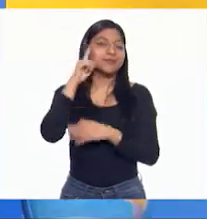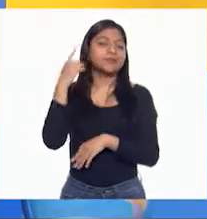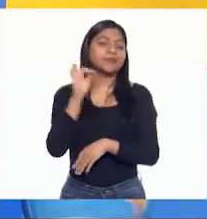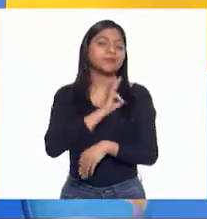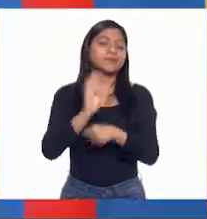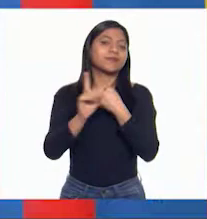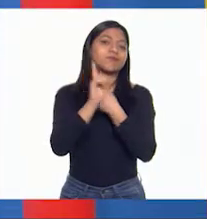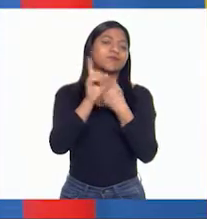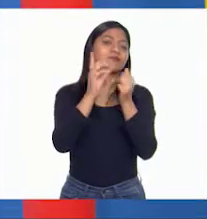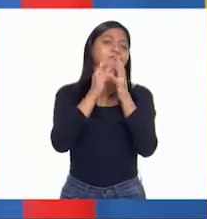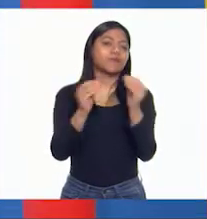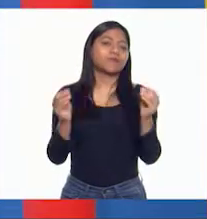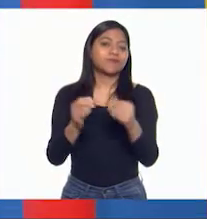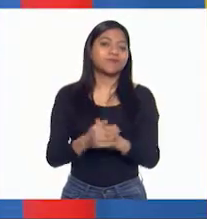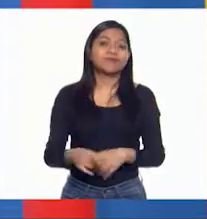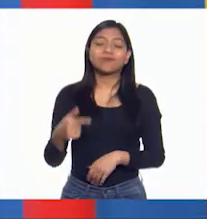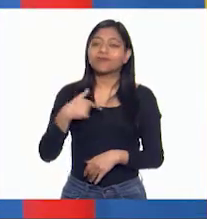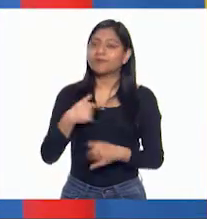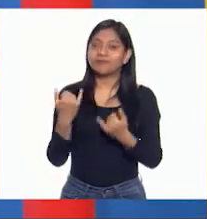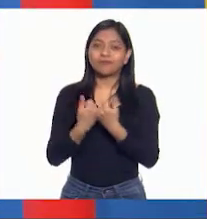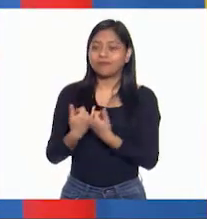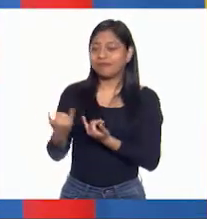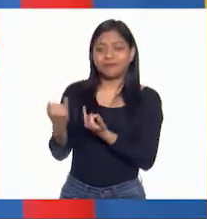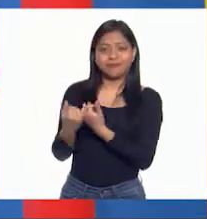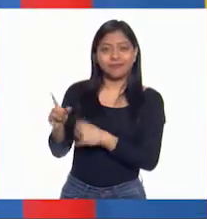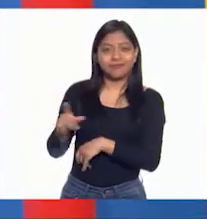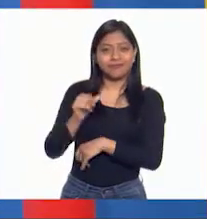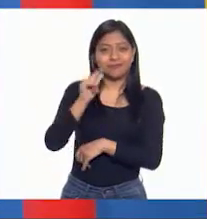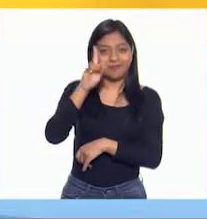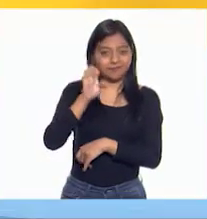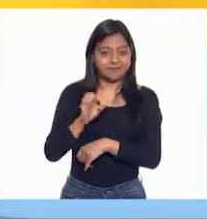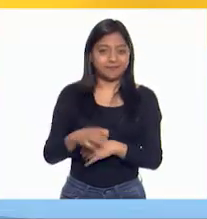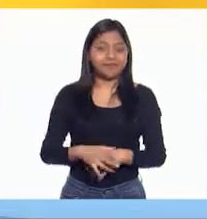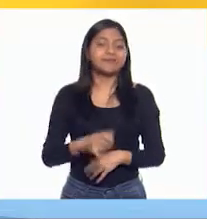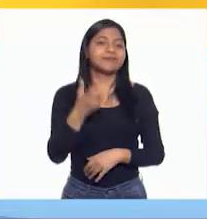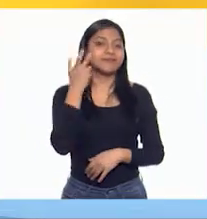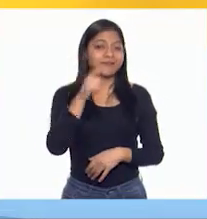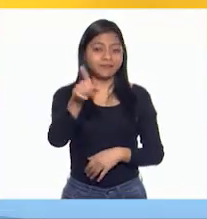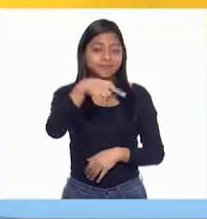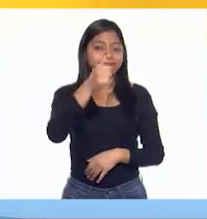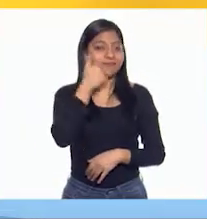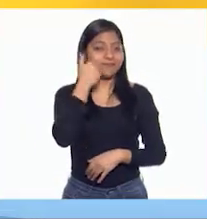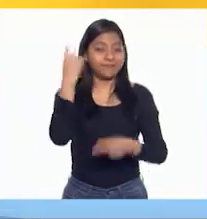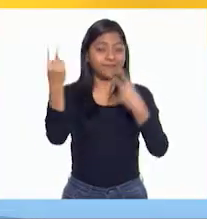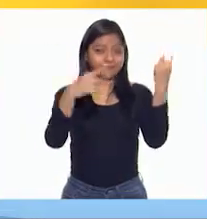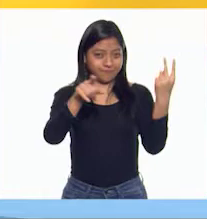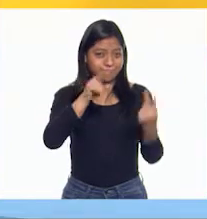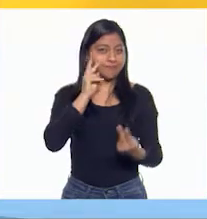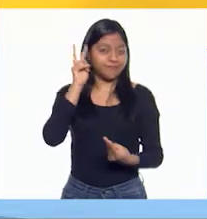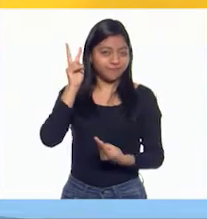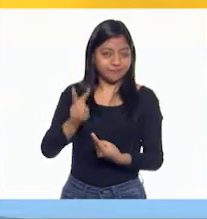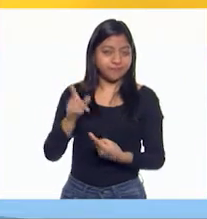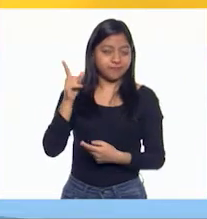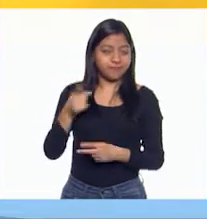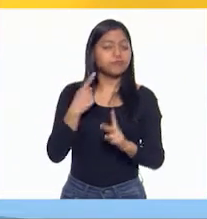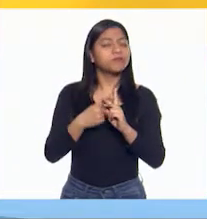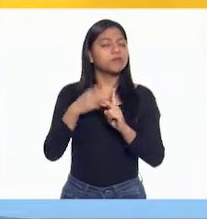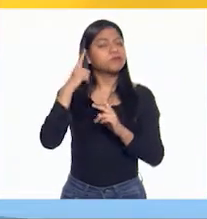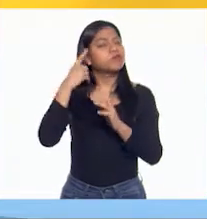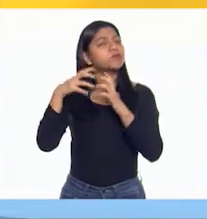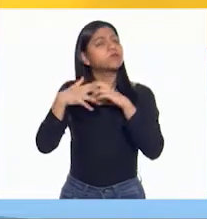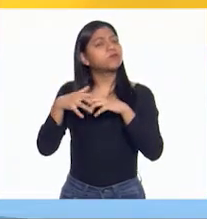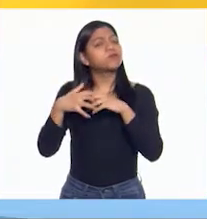sus problemas. Igual que a mí y a Alejandra. Exacto. Alumnas y alumnos, ¿se dieron cuenta cómo haciendo